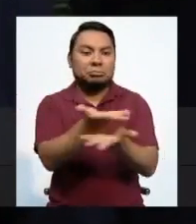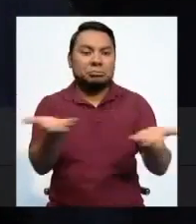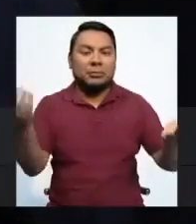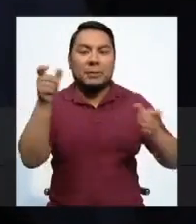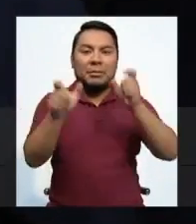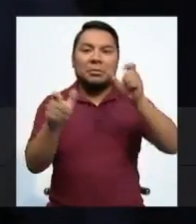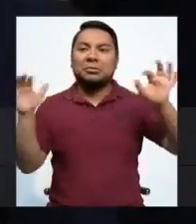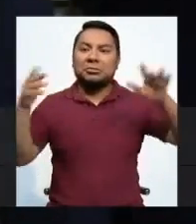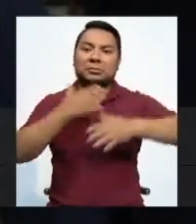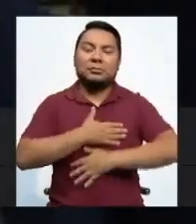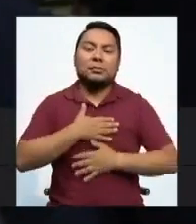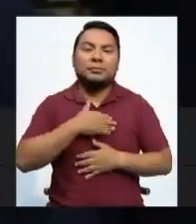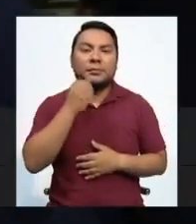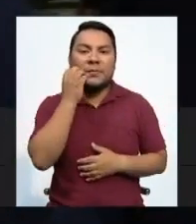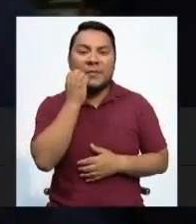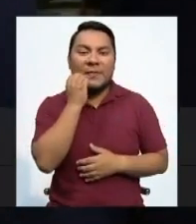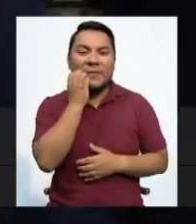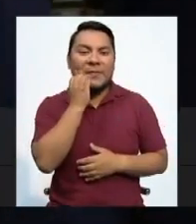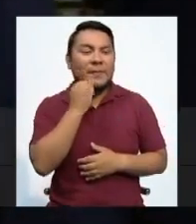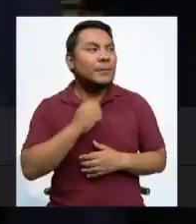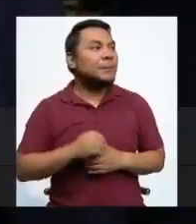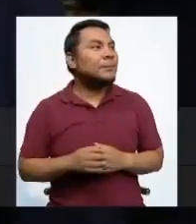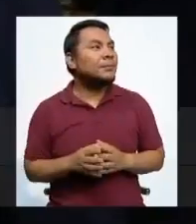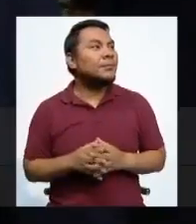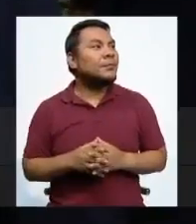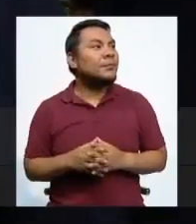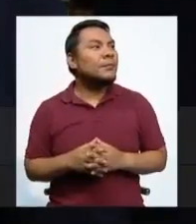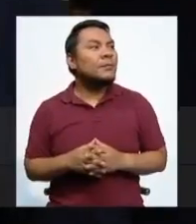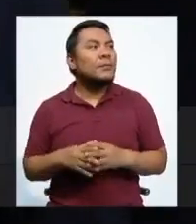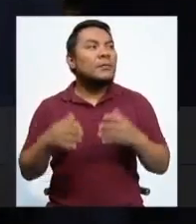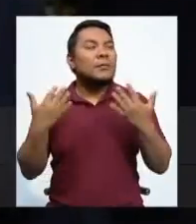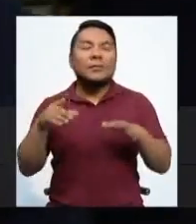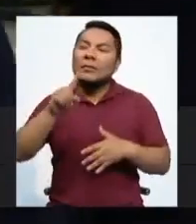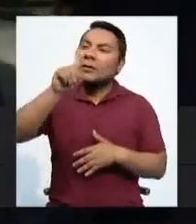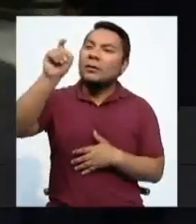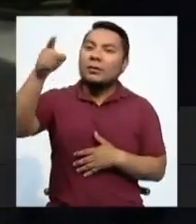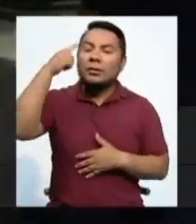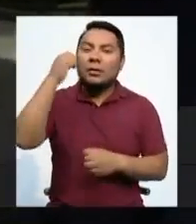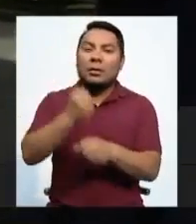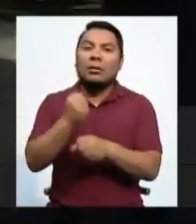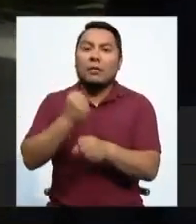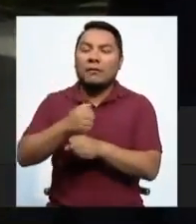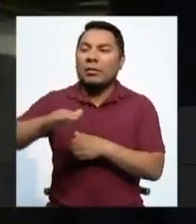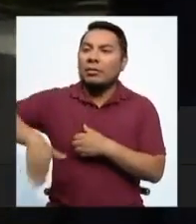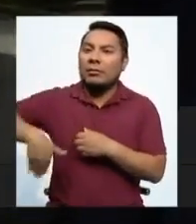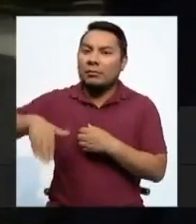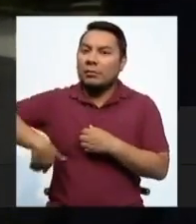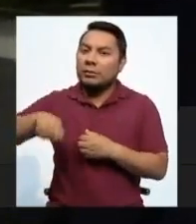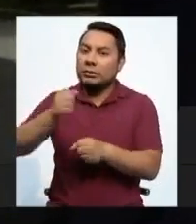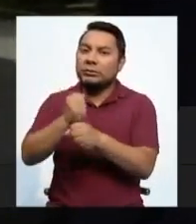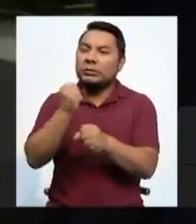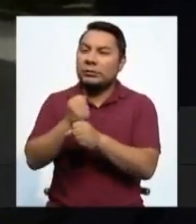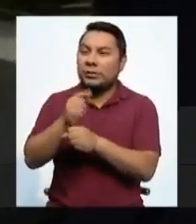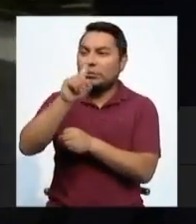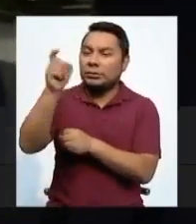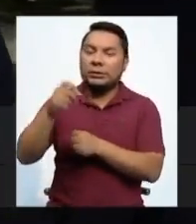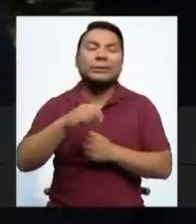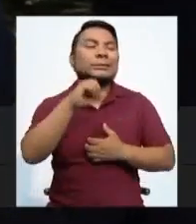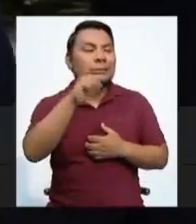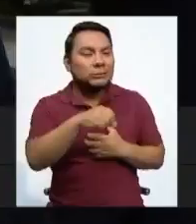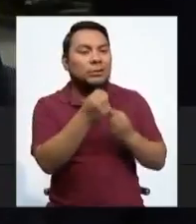público. ¿Y ha habido alguna demora en los trabajos? Sí, sí han habido demoras. Por ejemplo,